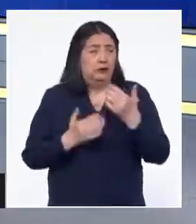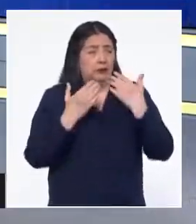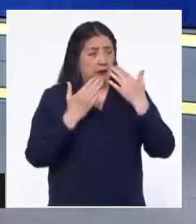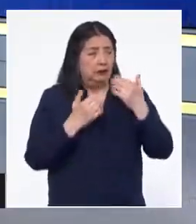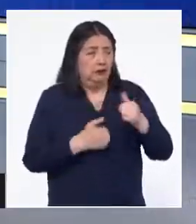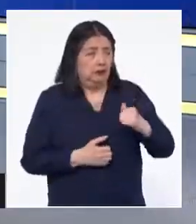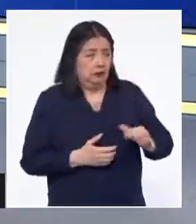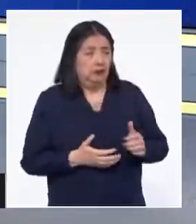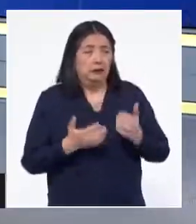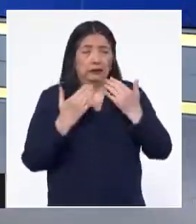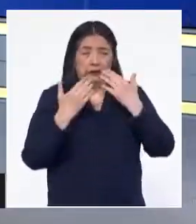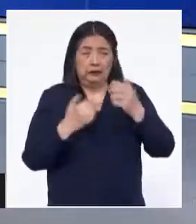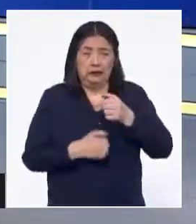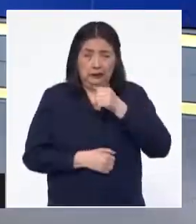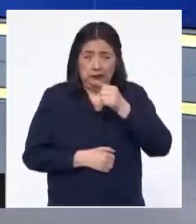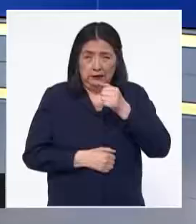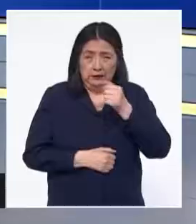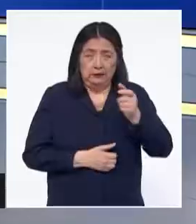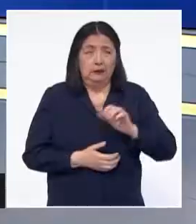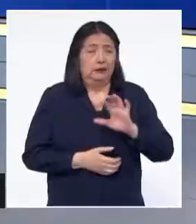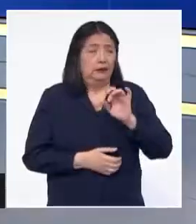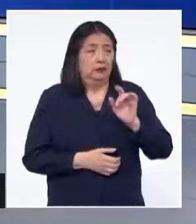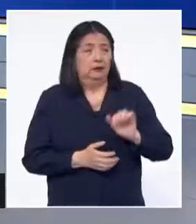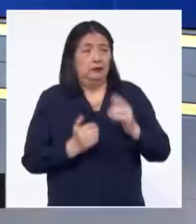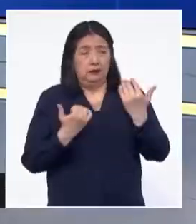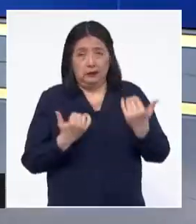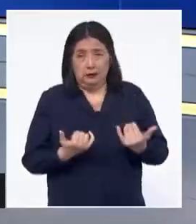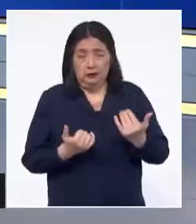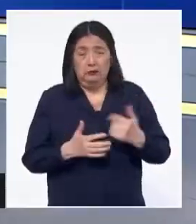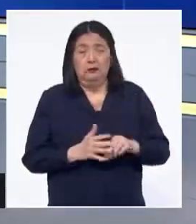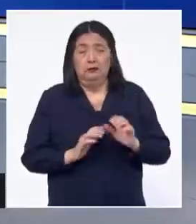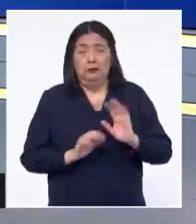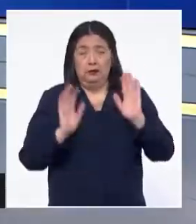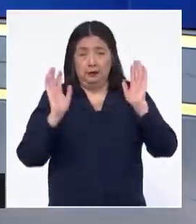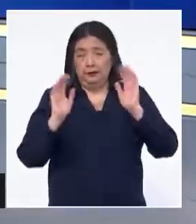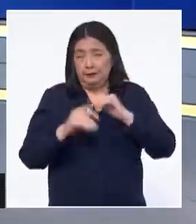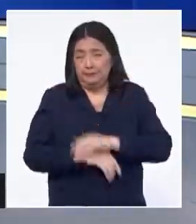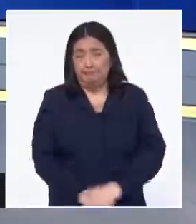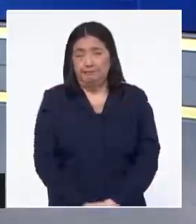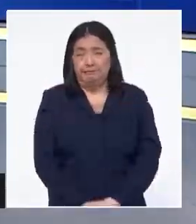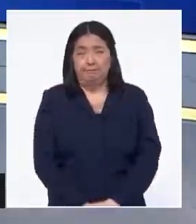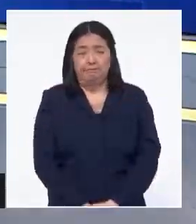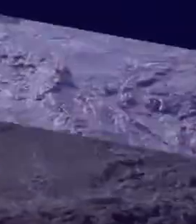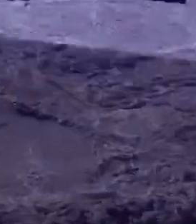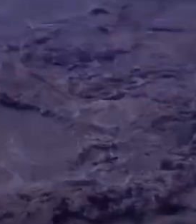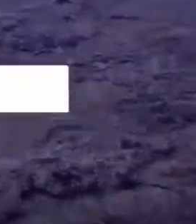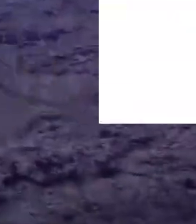al alcalde, muchísimas gracias a ti, Carlos. Hasta aquí, Alerta Niño.